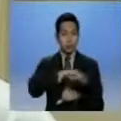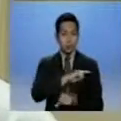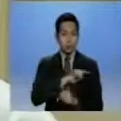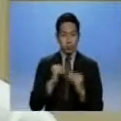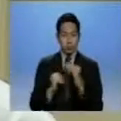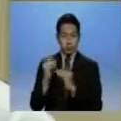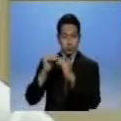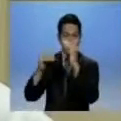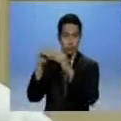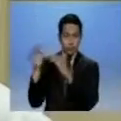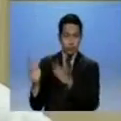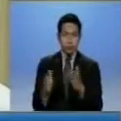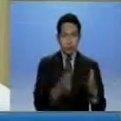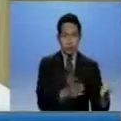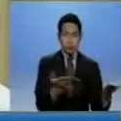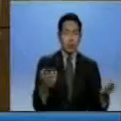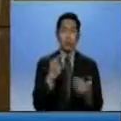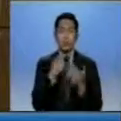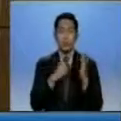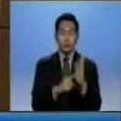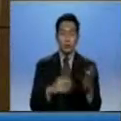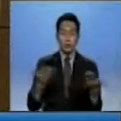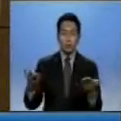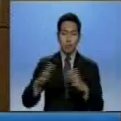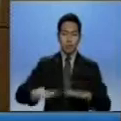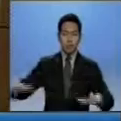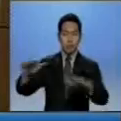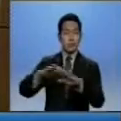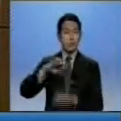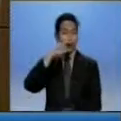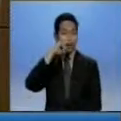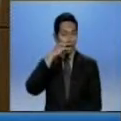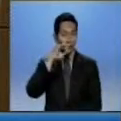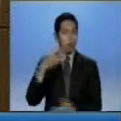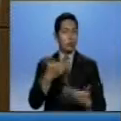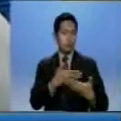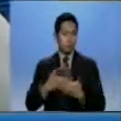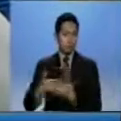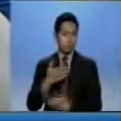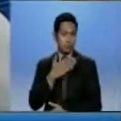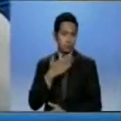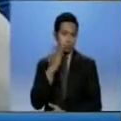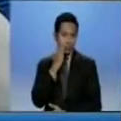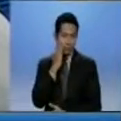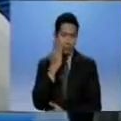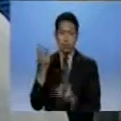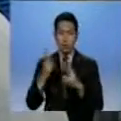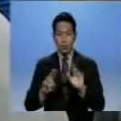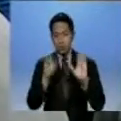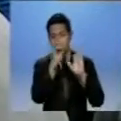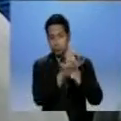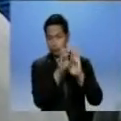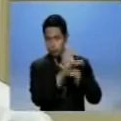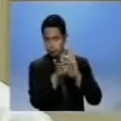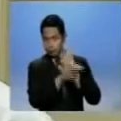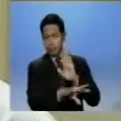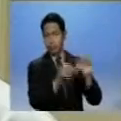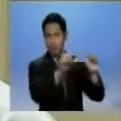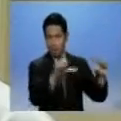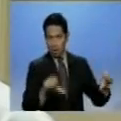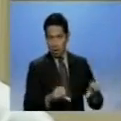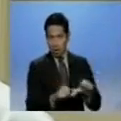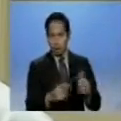lo que el departamento de materno-infantil, nuestra área de bodega, las áreas de